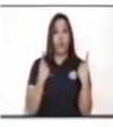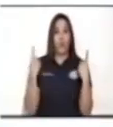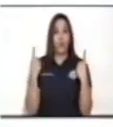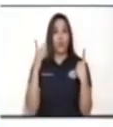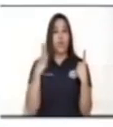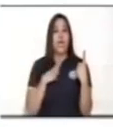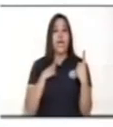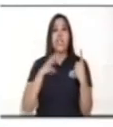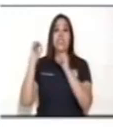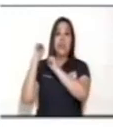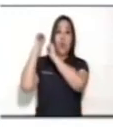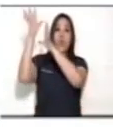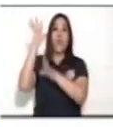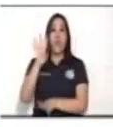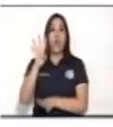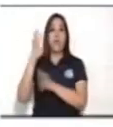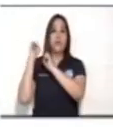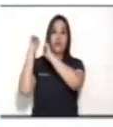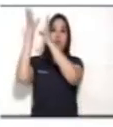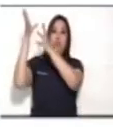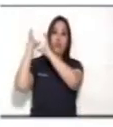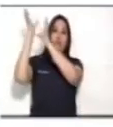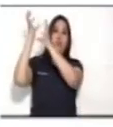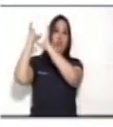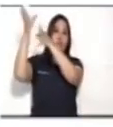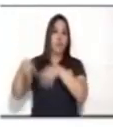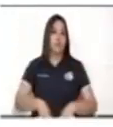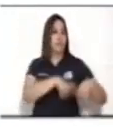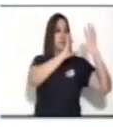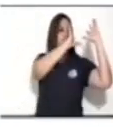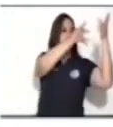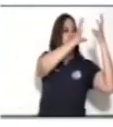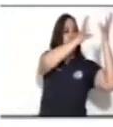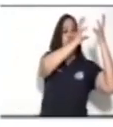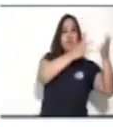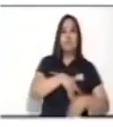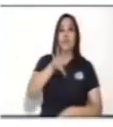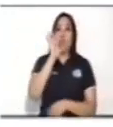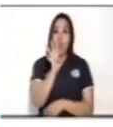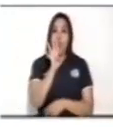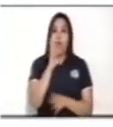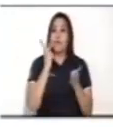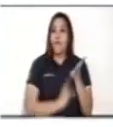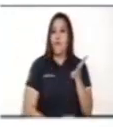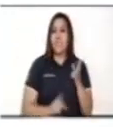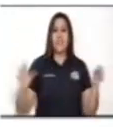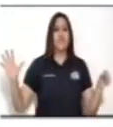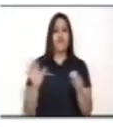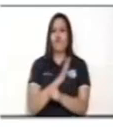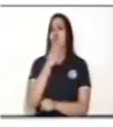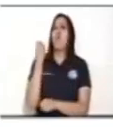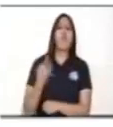4 veces cada. ¿Cuántas veces lanzan las pelotas en total?